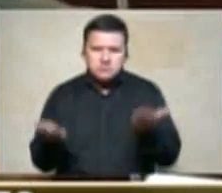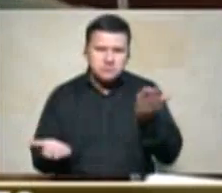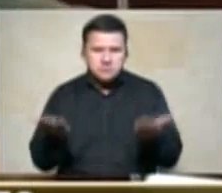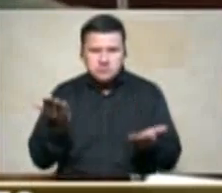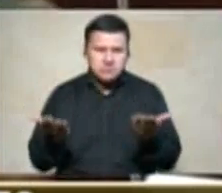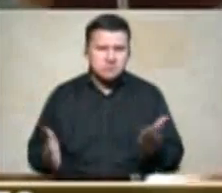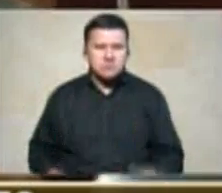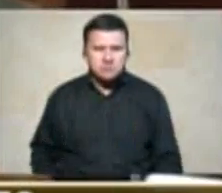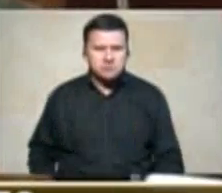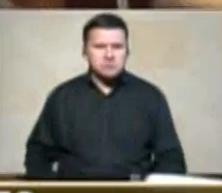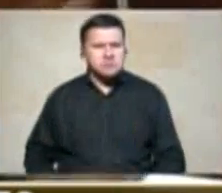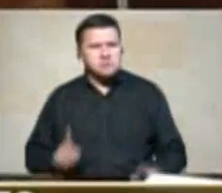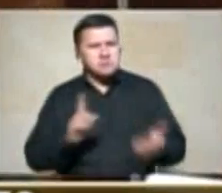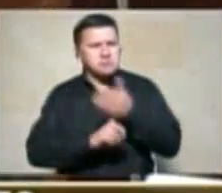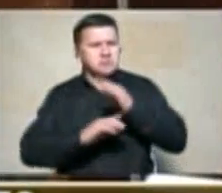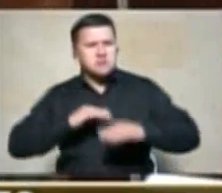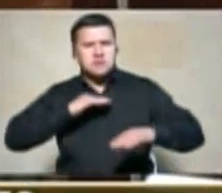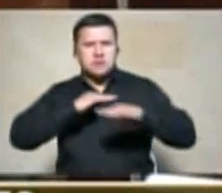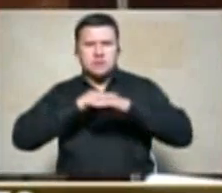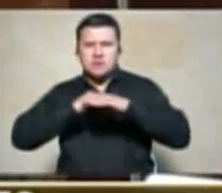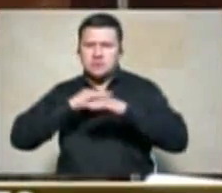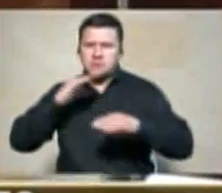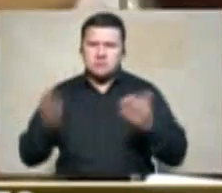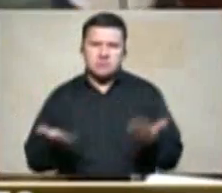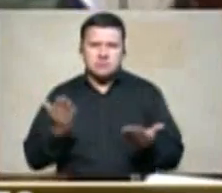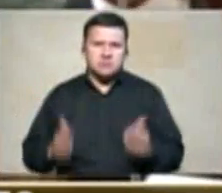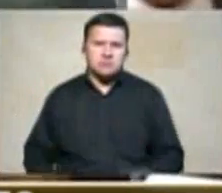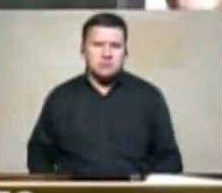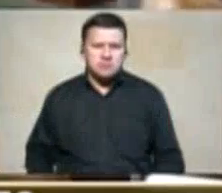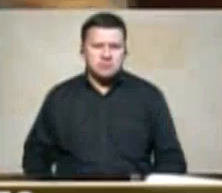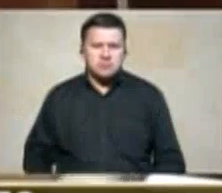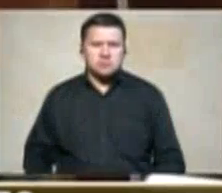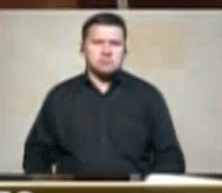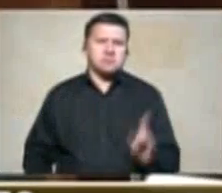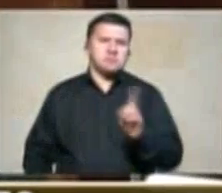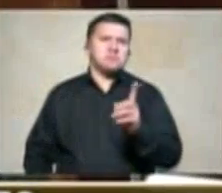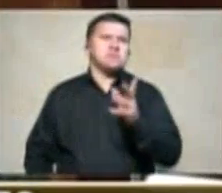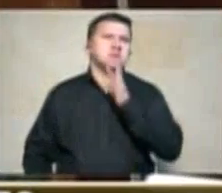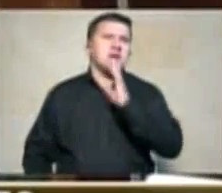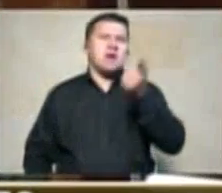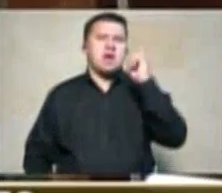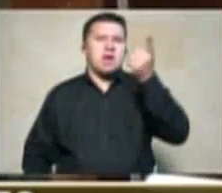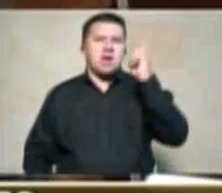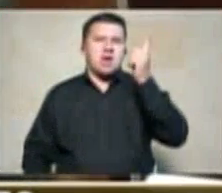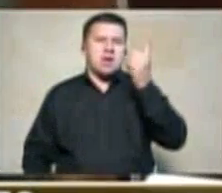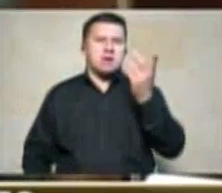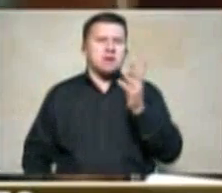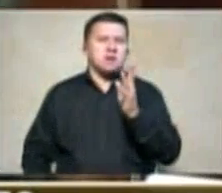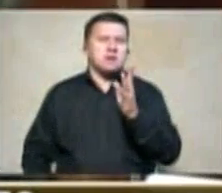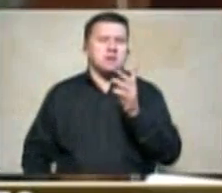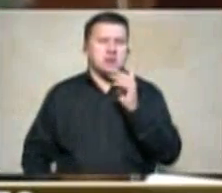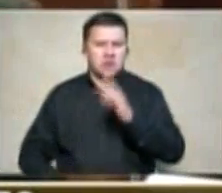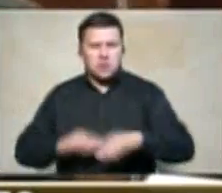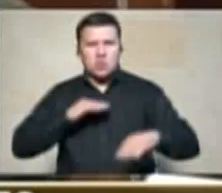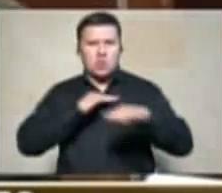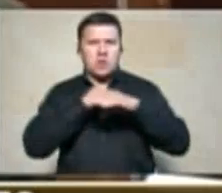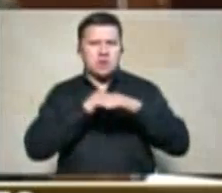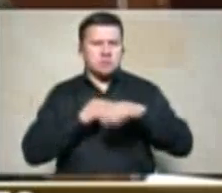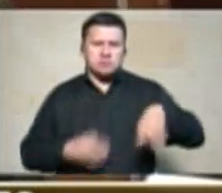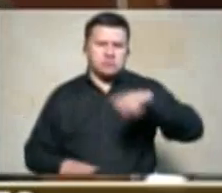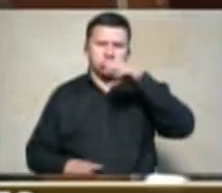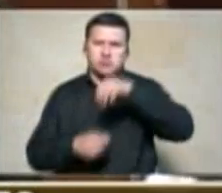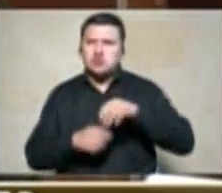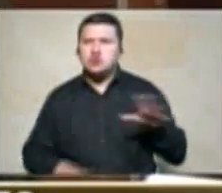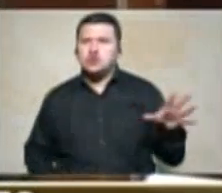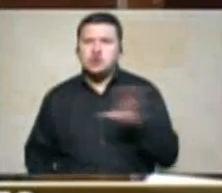La igualdad no es solo un discurso. La igualdad parte del hecho de que no todos somos iguales ante